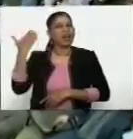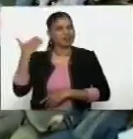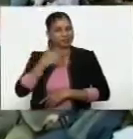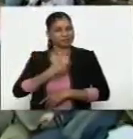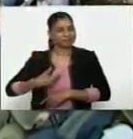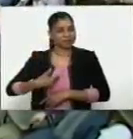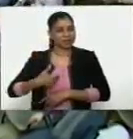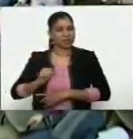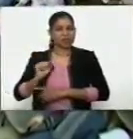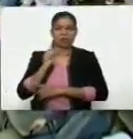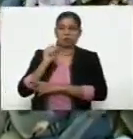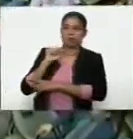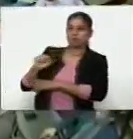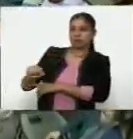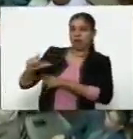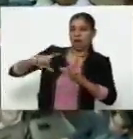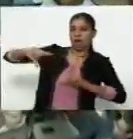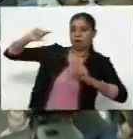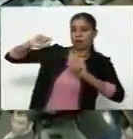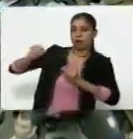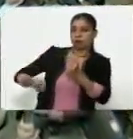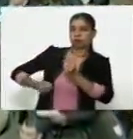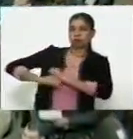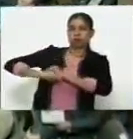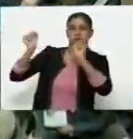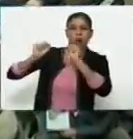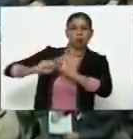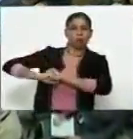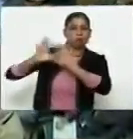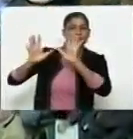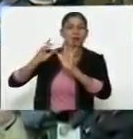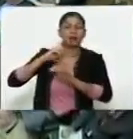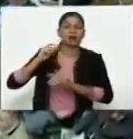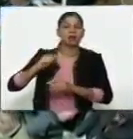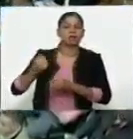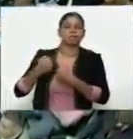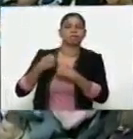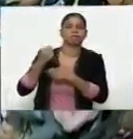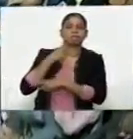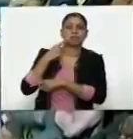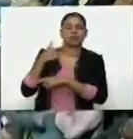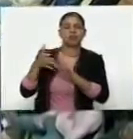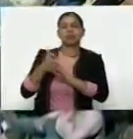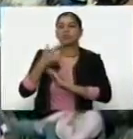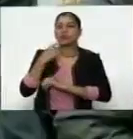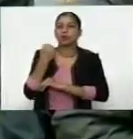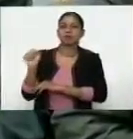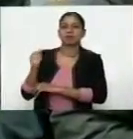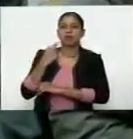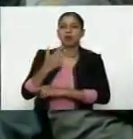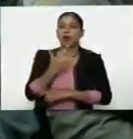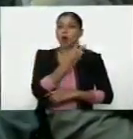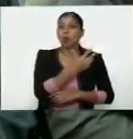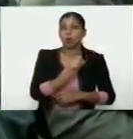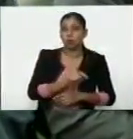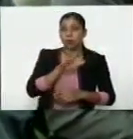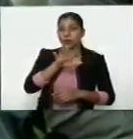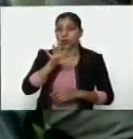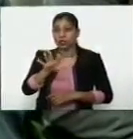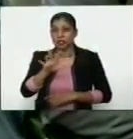en Vietnam y violó los acuerdos de Bretton Woods, que era de 3, que era una relación de 1 a